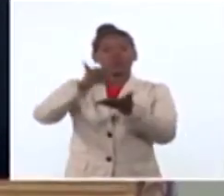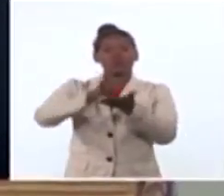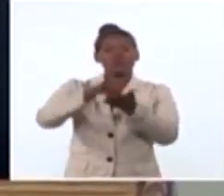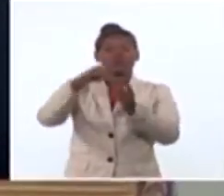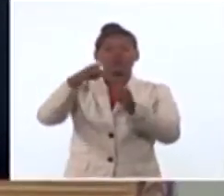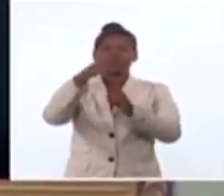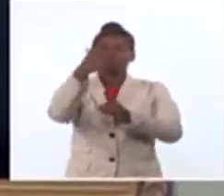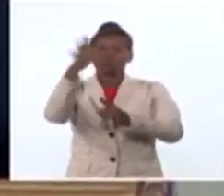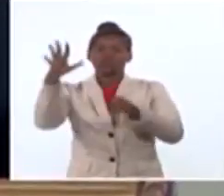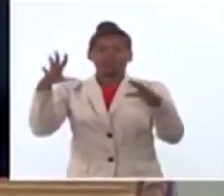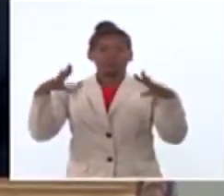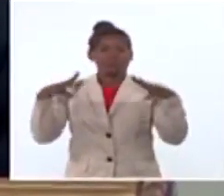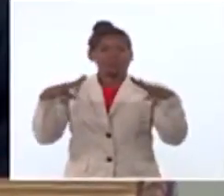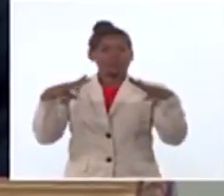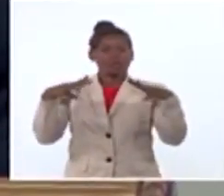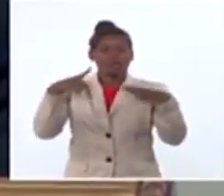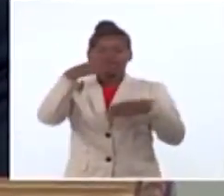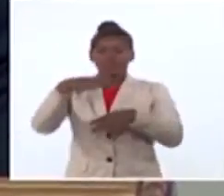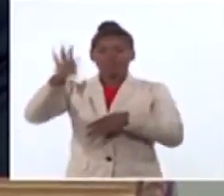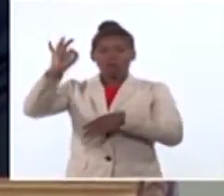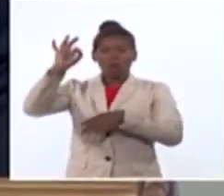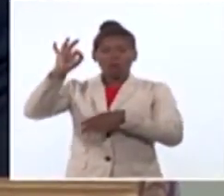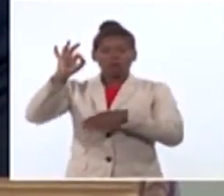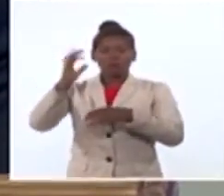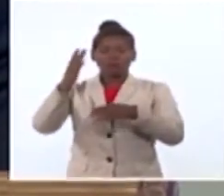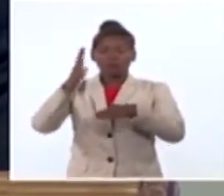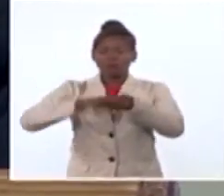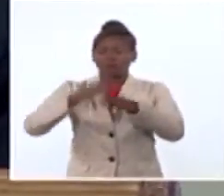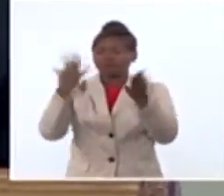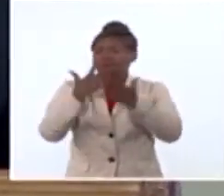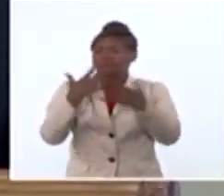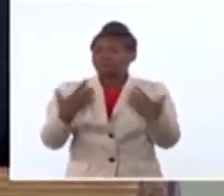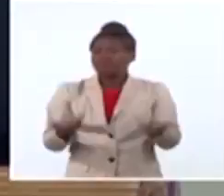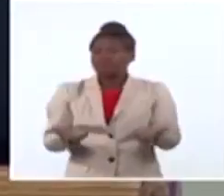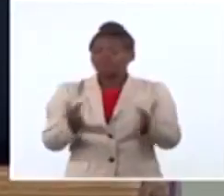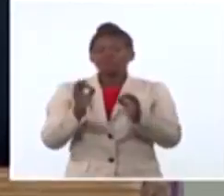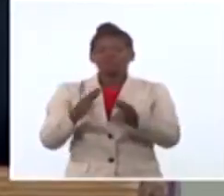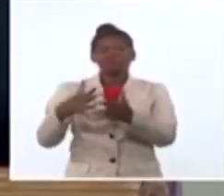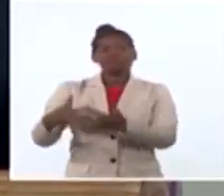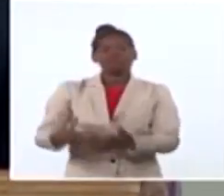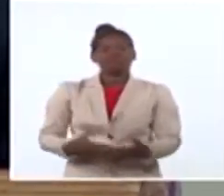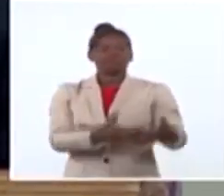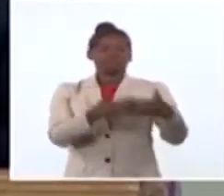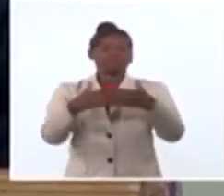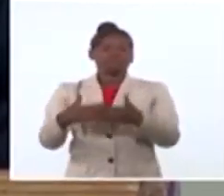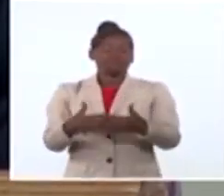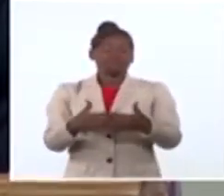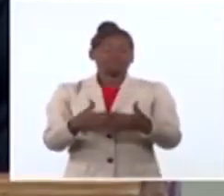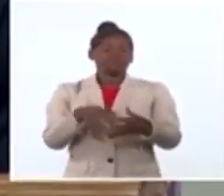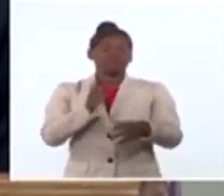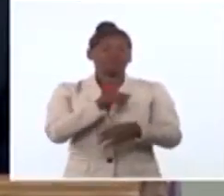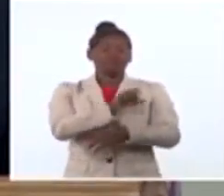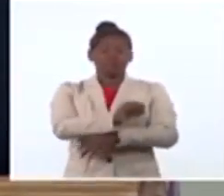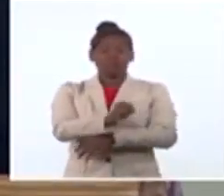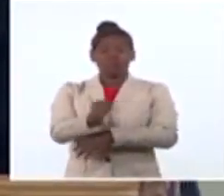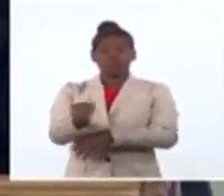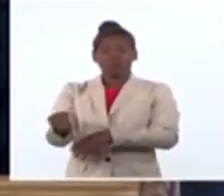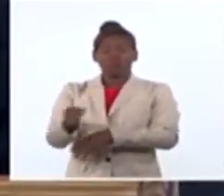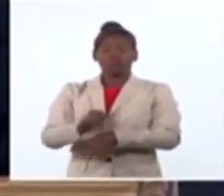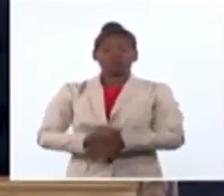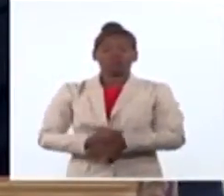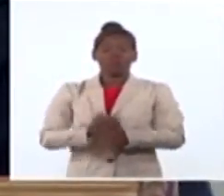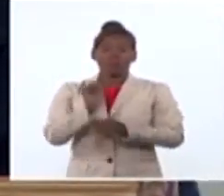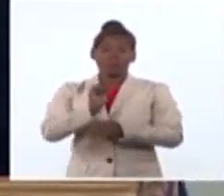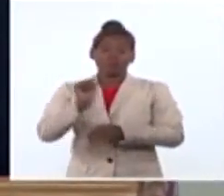vinculantes firmados y vigentes entre ambos países, que restringen los periodos de visado a